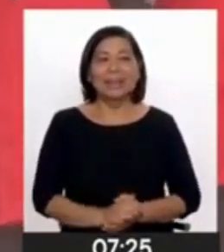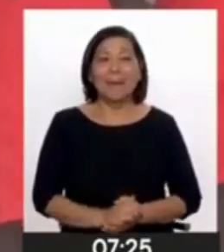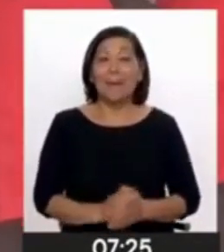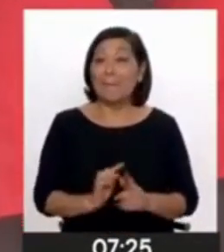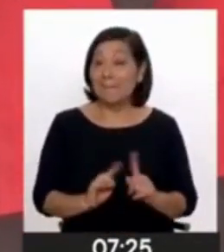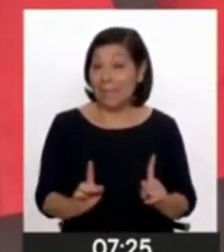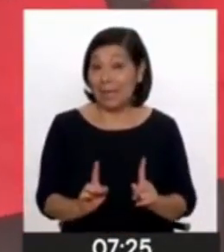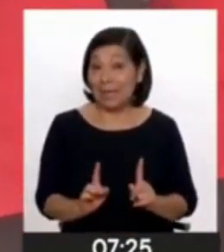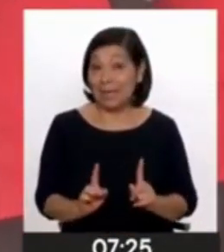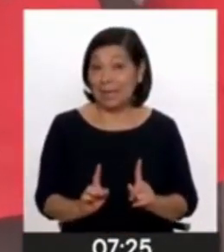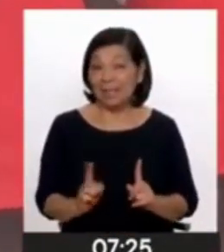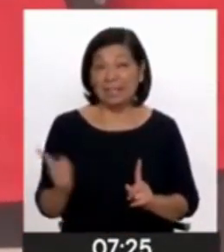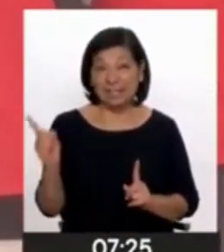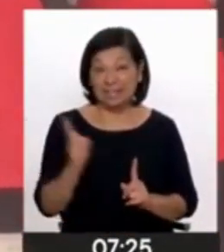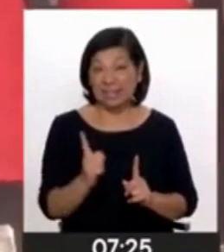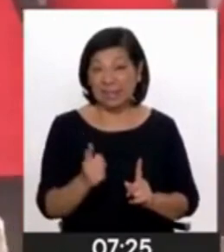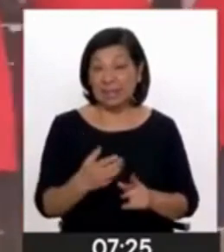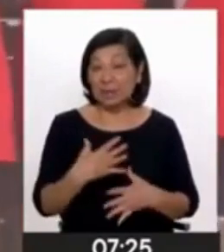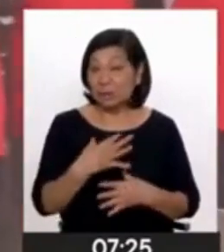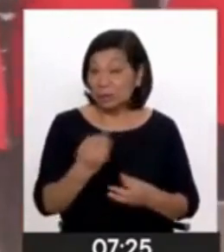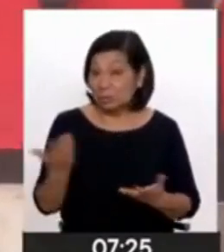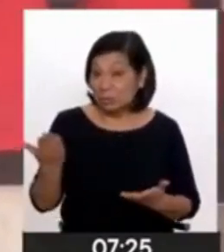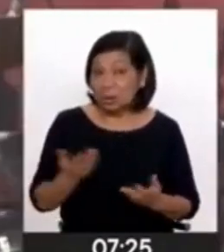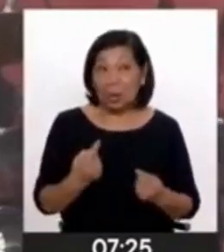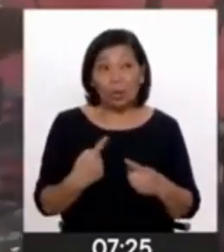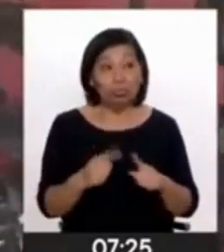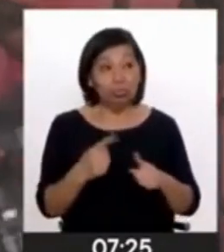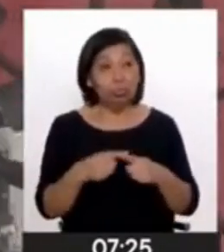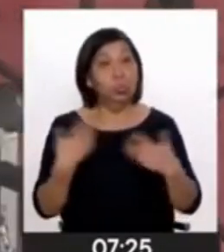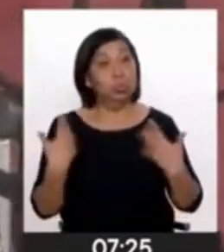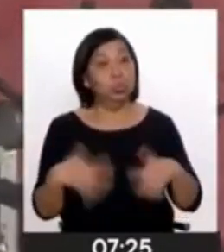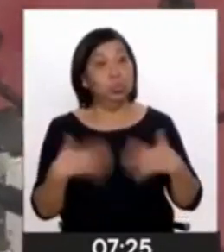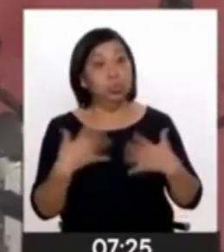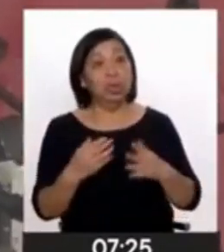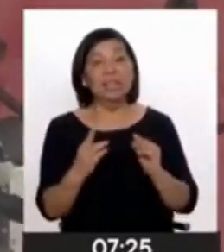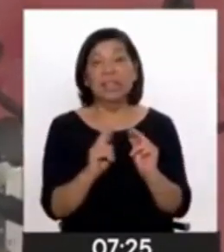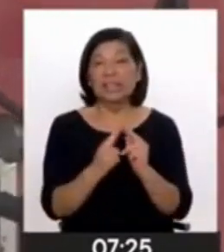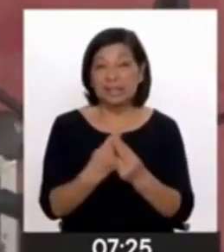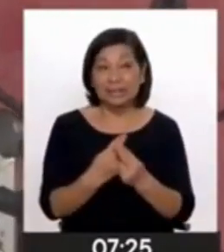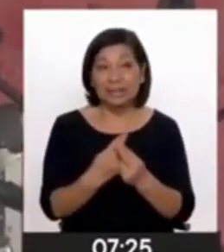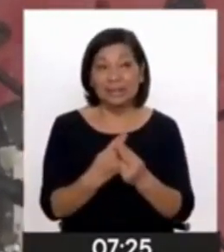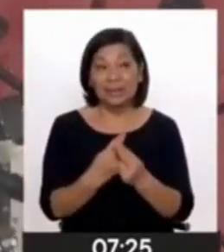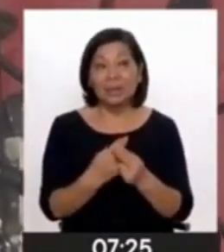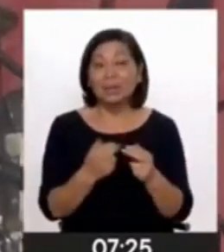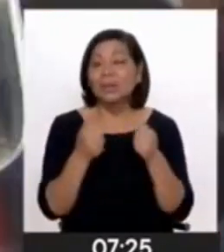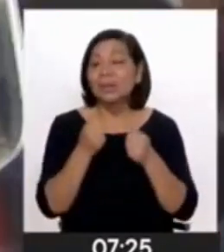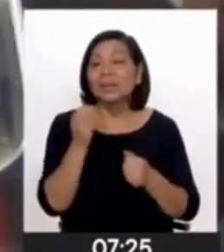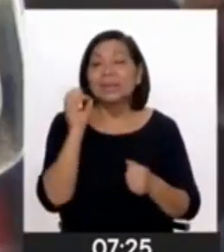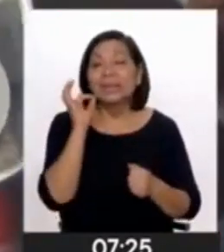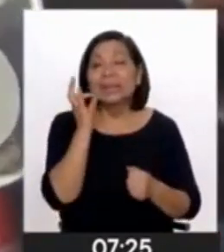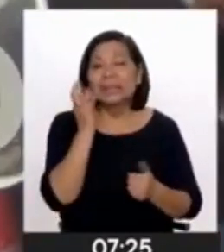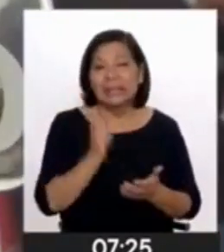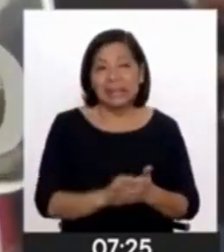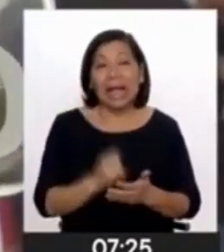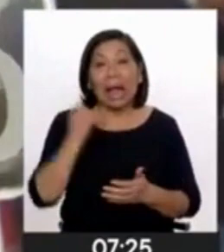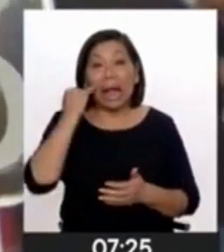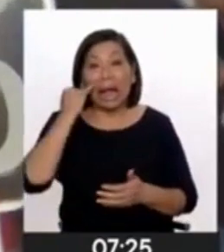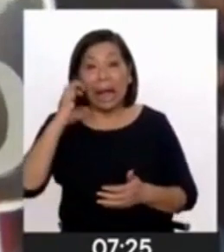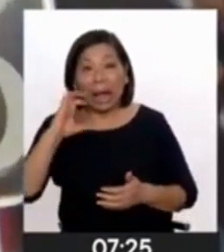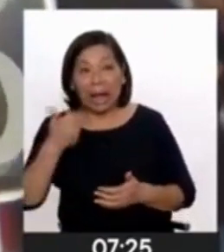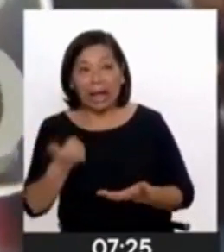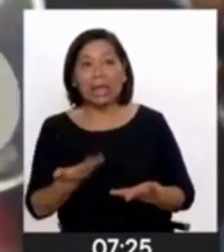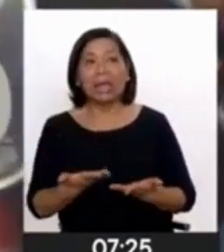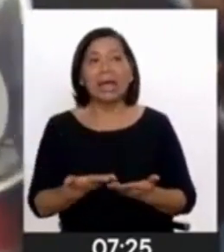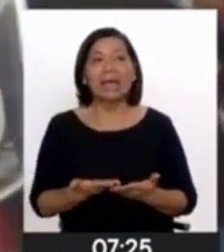Pero la 22ª edición de Perú Mucho Gusto tuvo una soberana del sabor y de la buena sazón. Desde Ica,